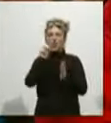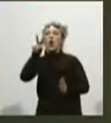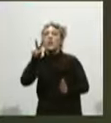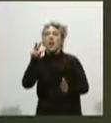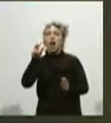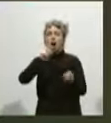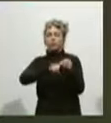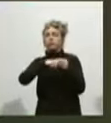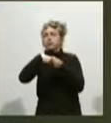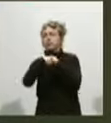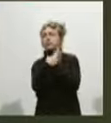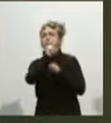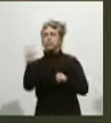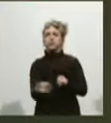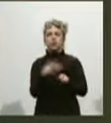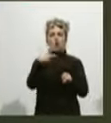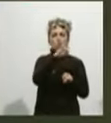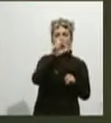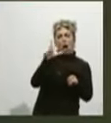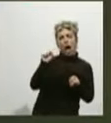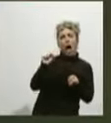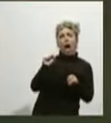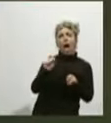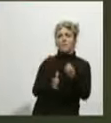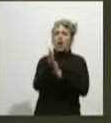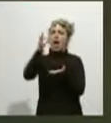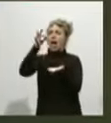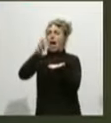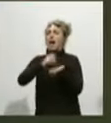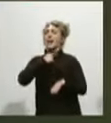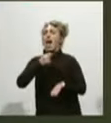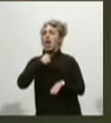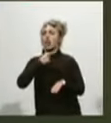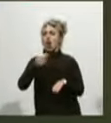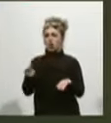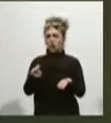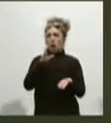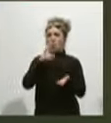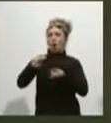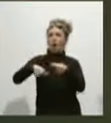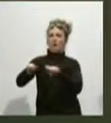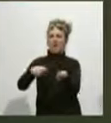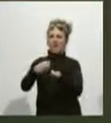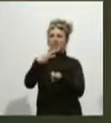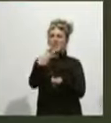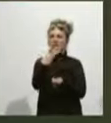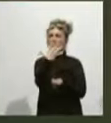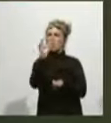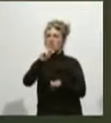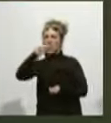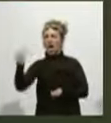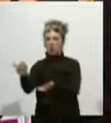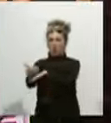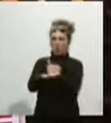varios participantes desde Chola, para ir a La Graciosa, donde Margarona las vende a 350 euros, donde